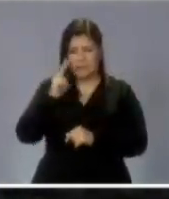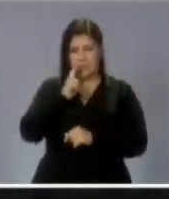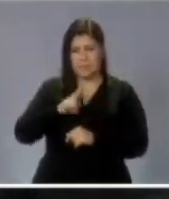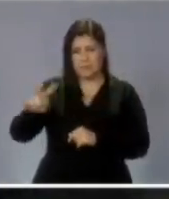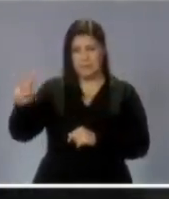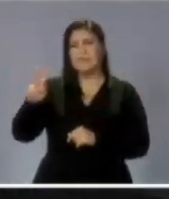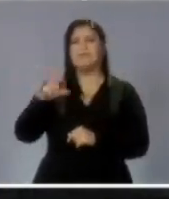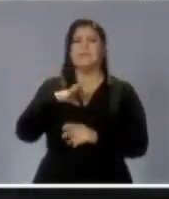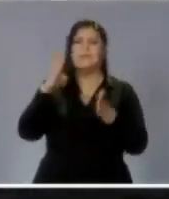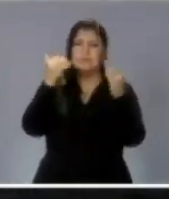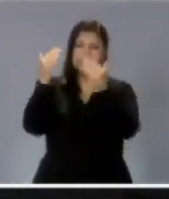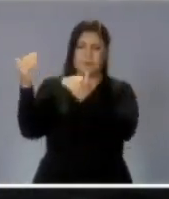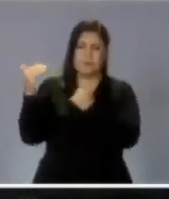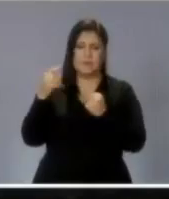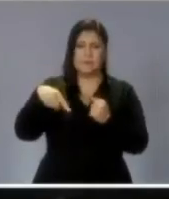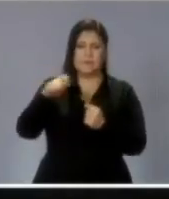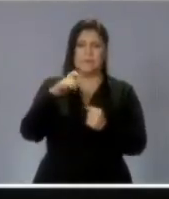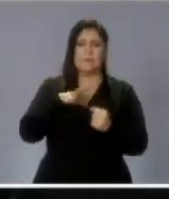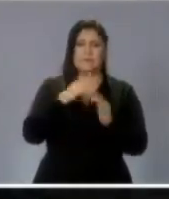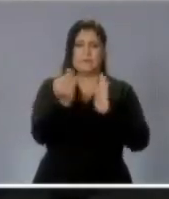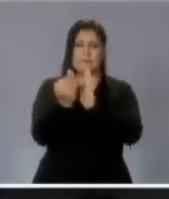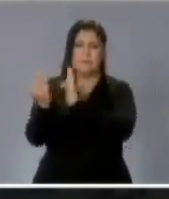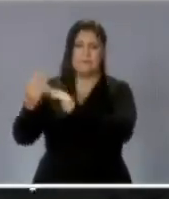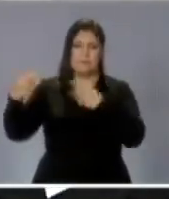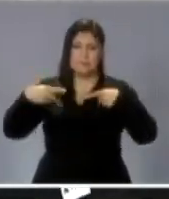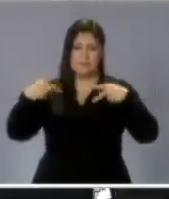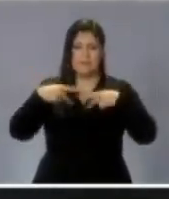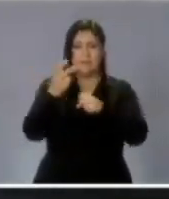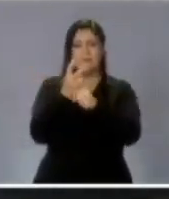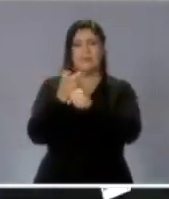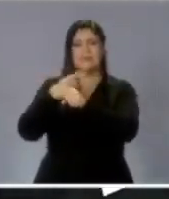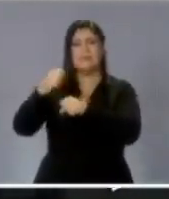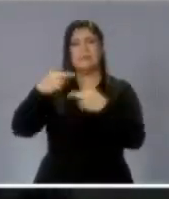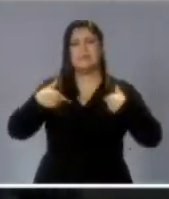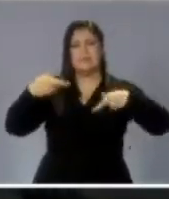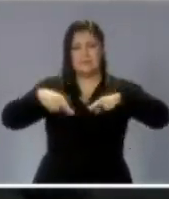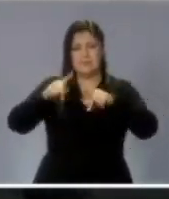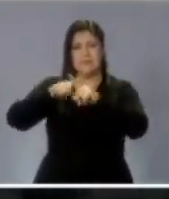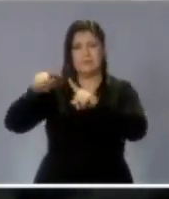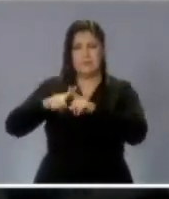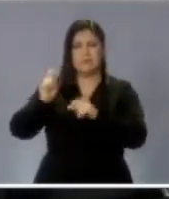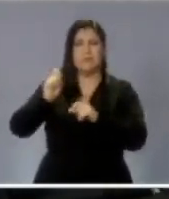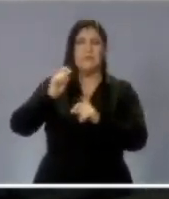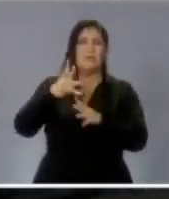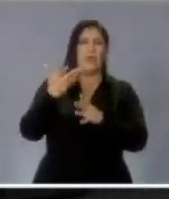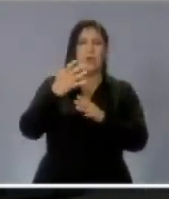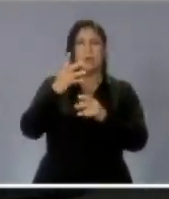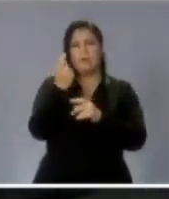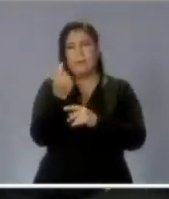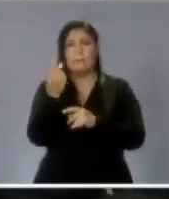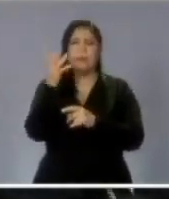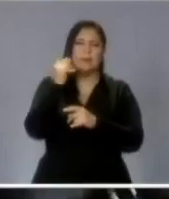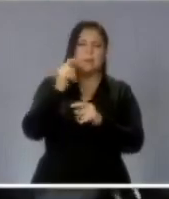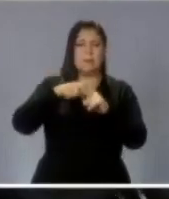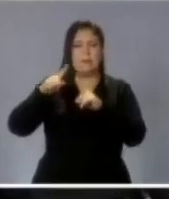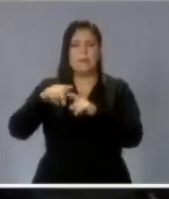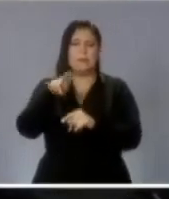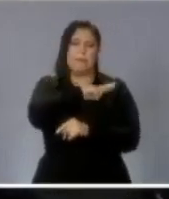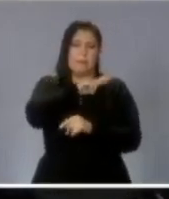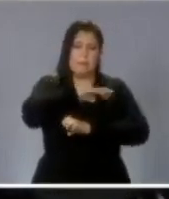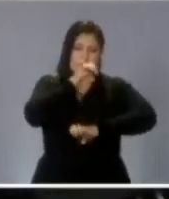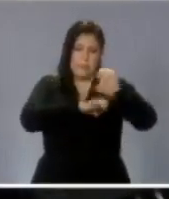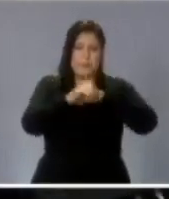en despedida pues cercanas a sus invitados representantes de los medios de comunicación también del sector privado